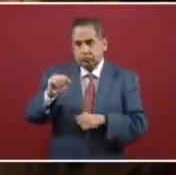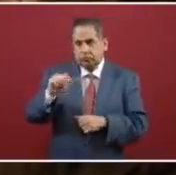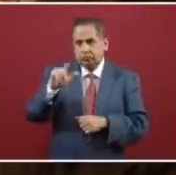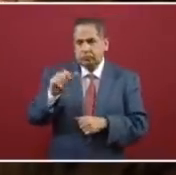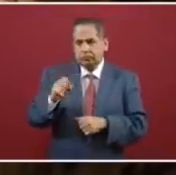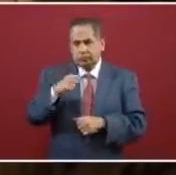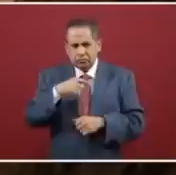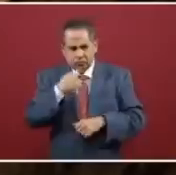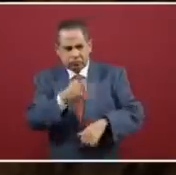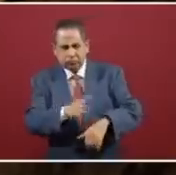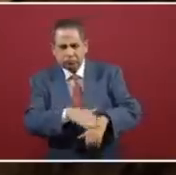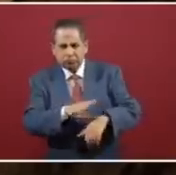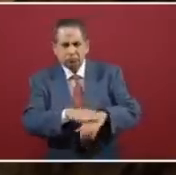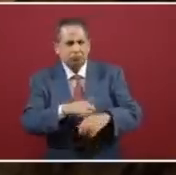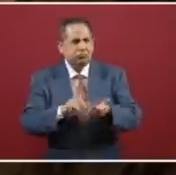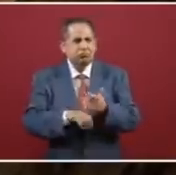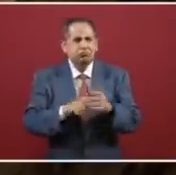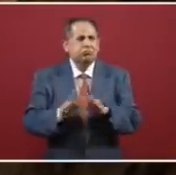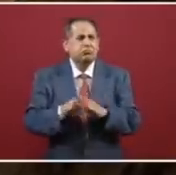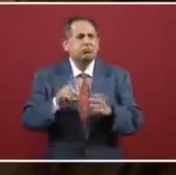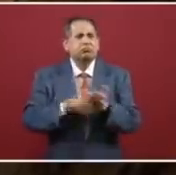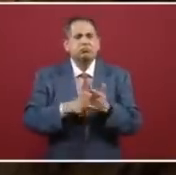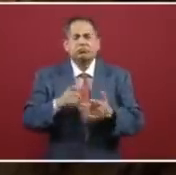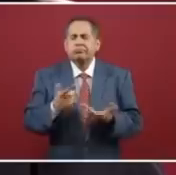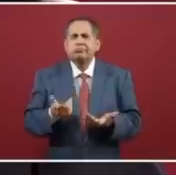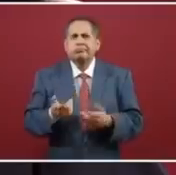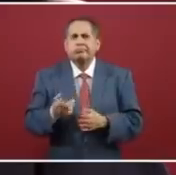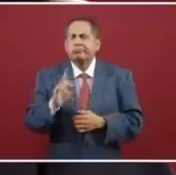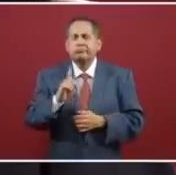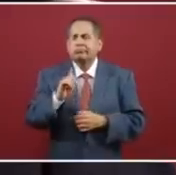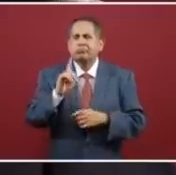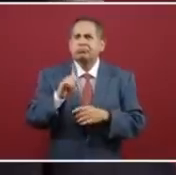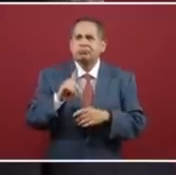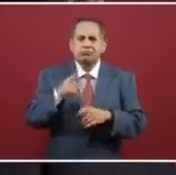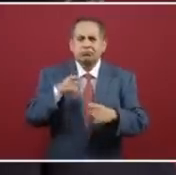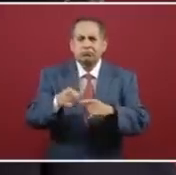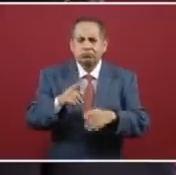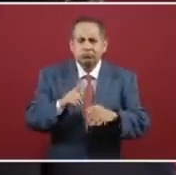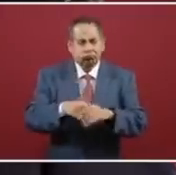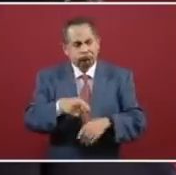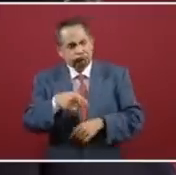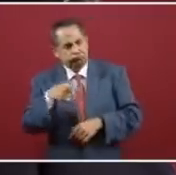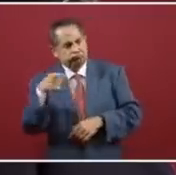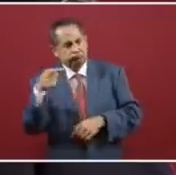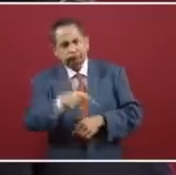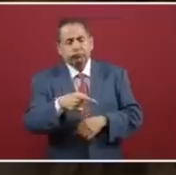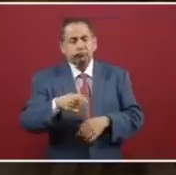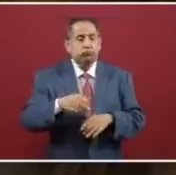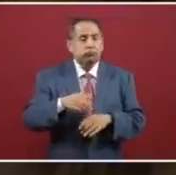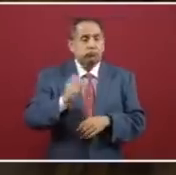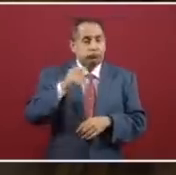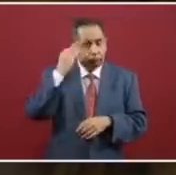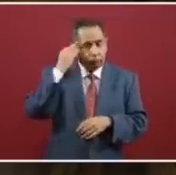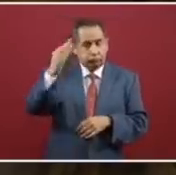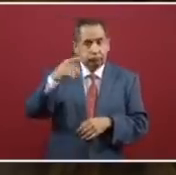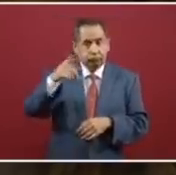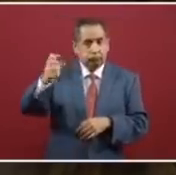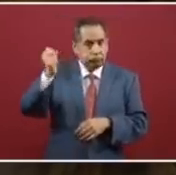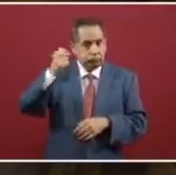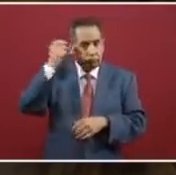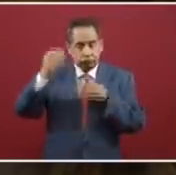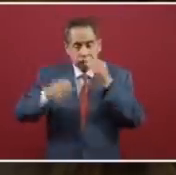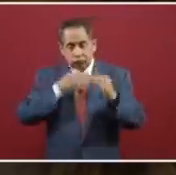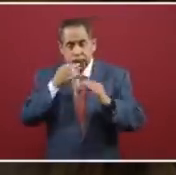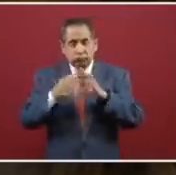también hace una crítica sobre más bien no es una crítica sino es un señalamiento que durante su campaña usted